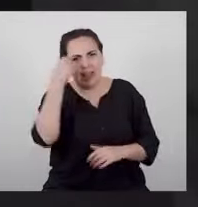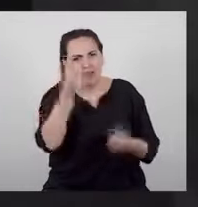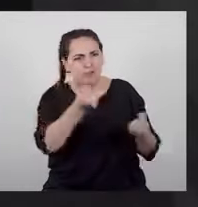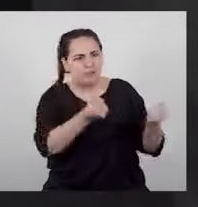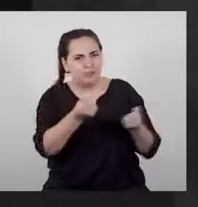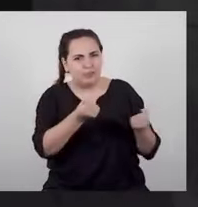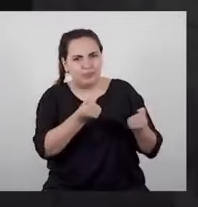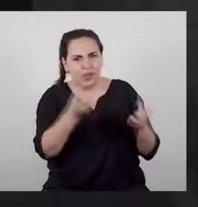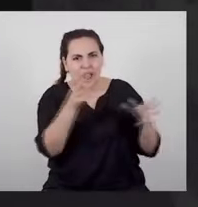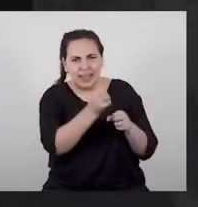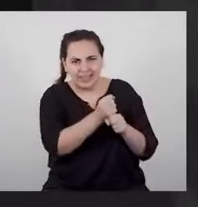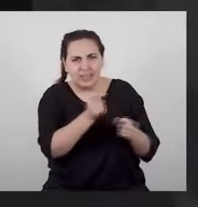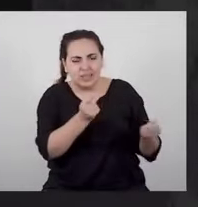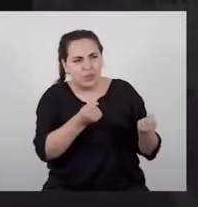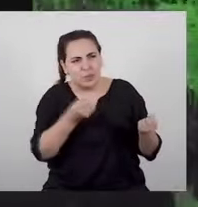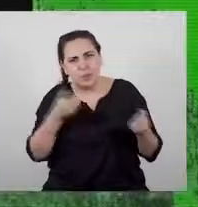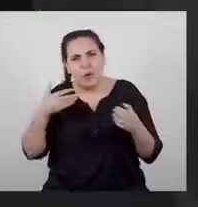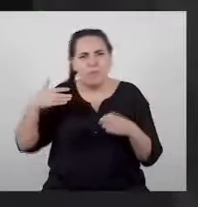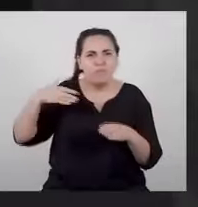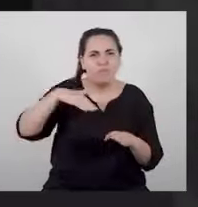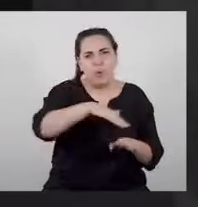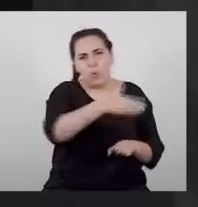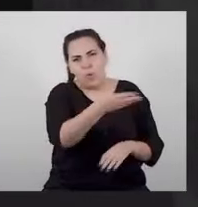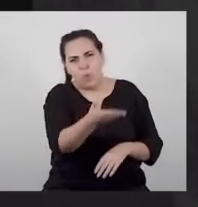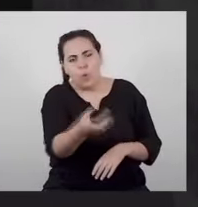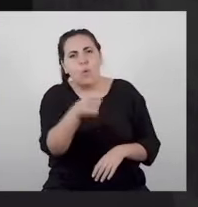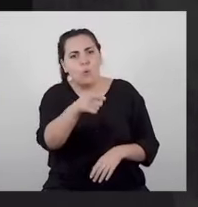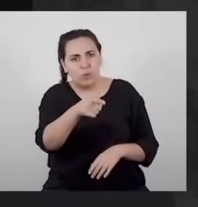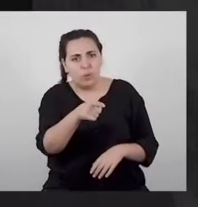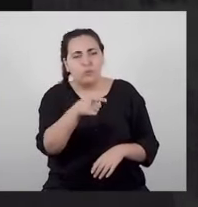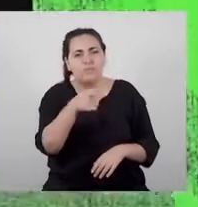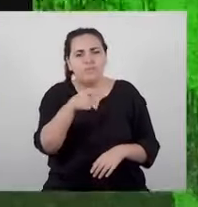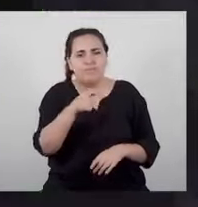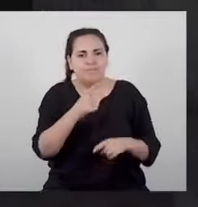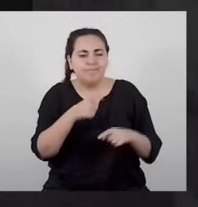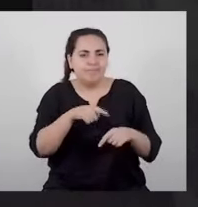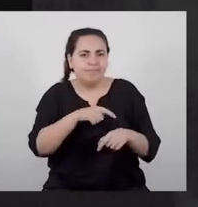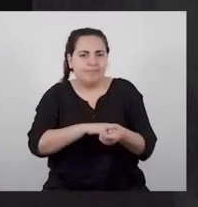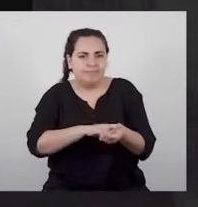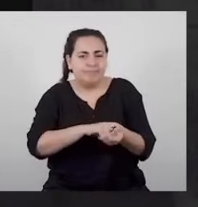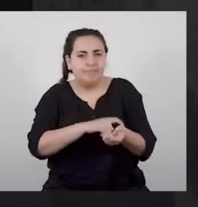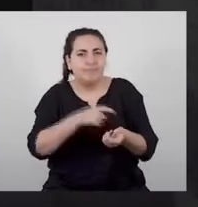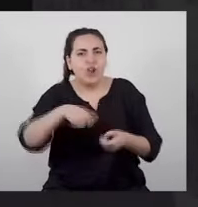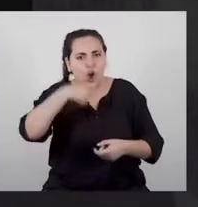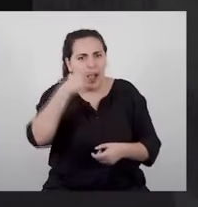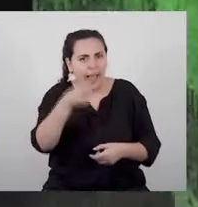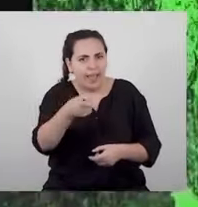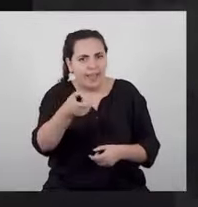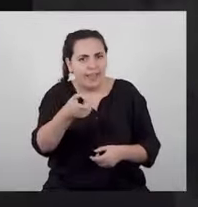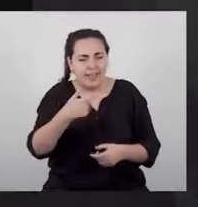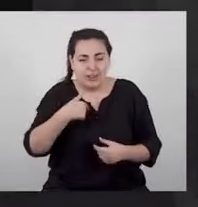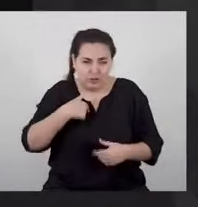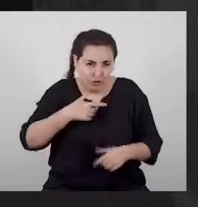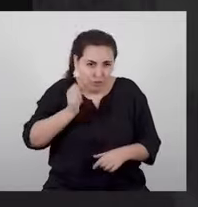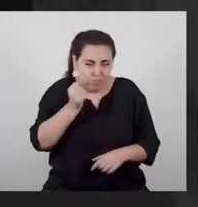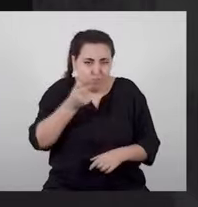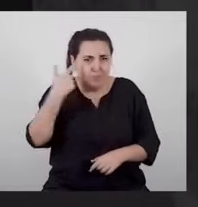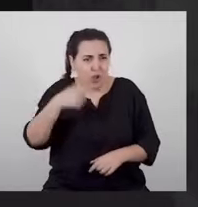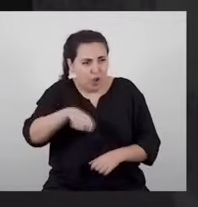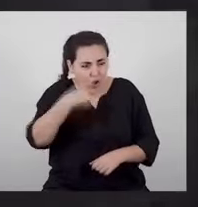y que dio positivo de cocaína. Cocaína, sí. O yo que consumía cocaína sé que no hay ninguna